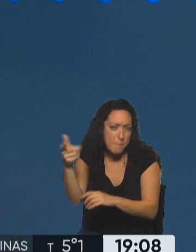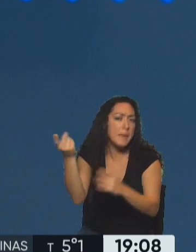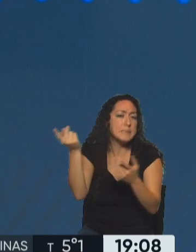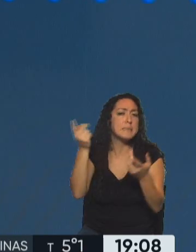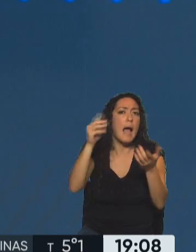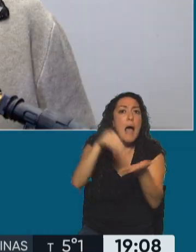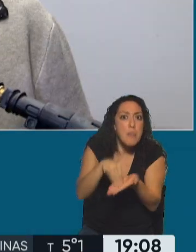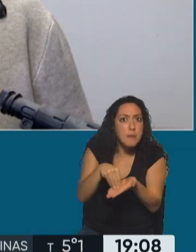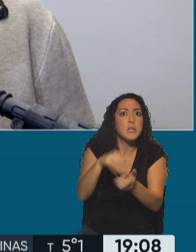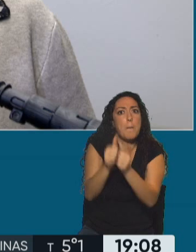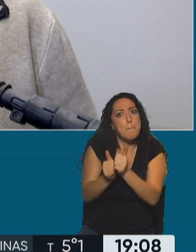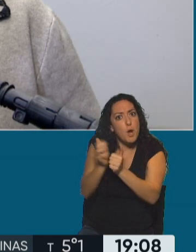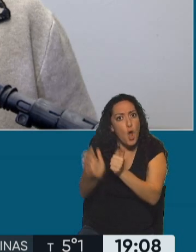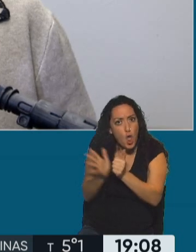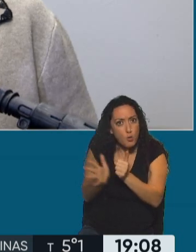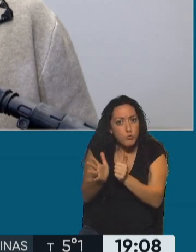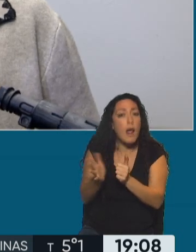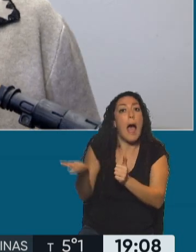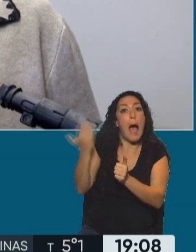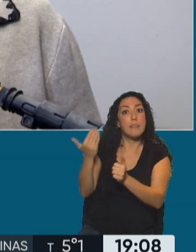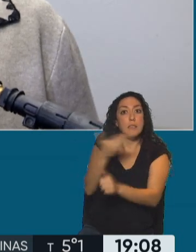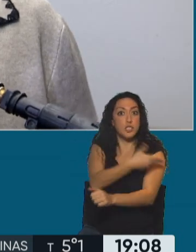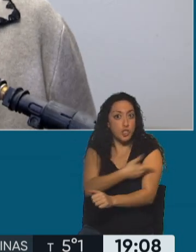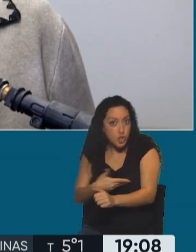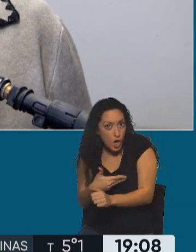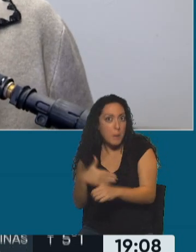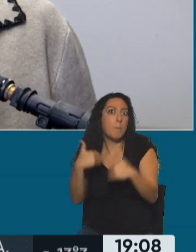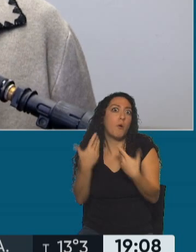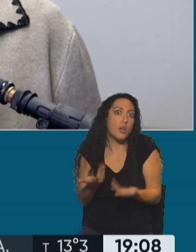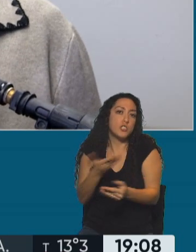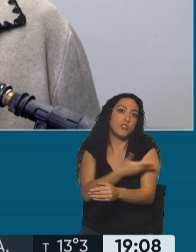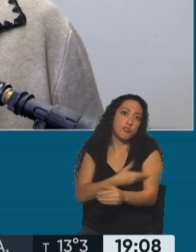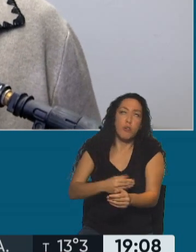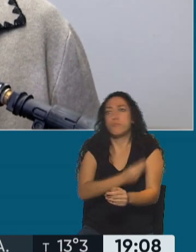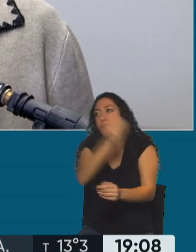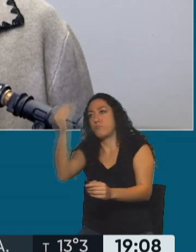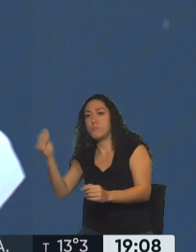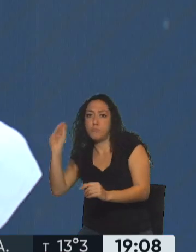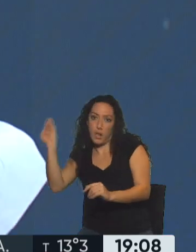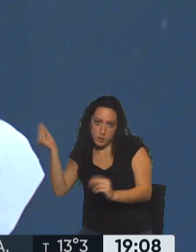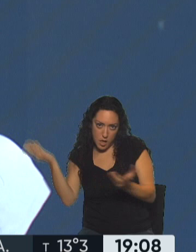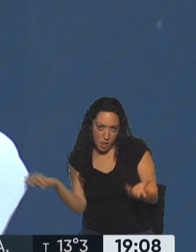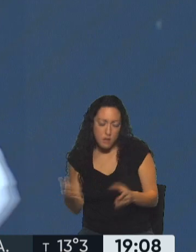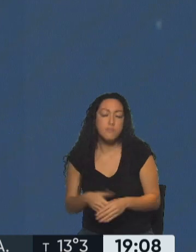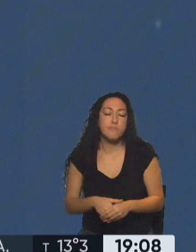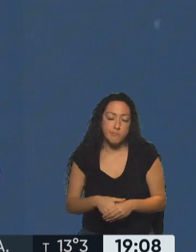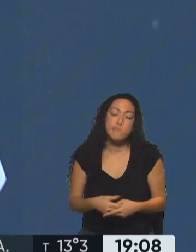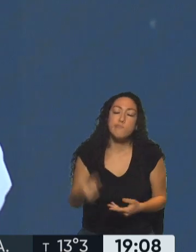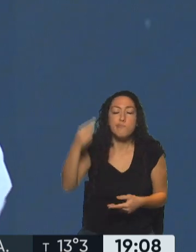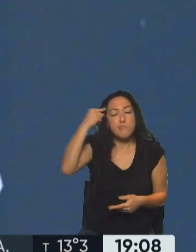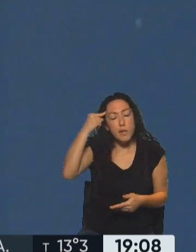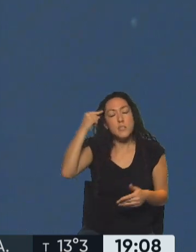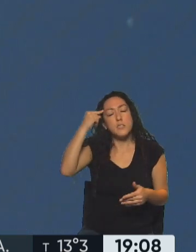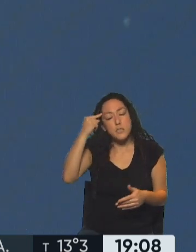Producción. Cargo que recientemente estaba ocupado por Daniel Scioli y por eso vuelve a la Embajada de Brasil. Bueno, estaba pensando que en el